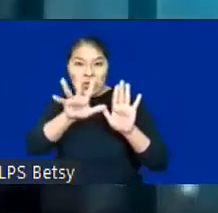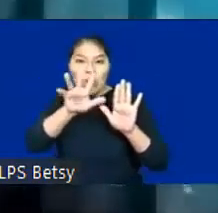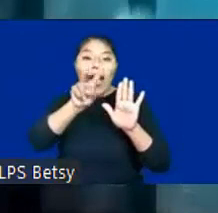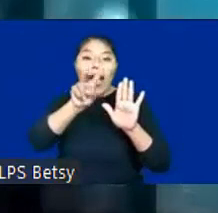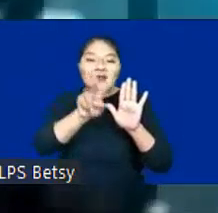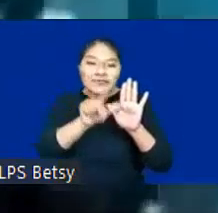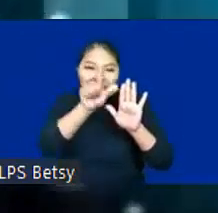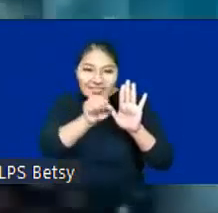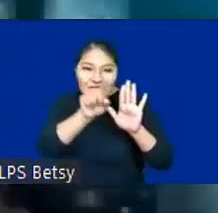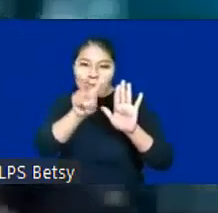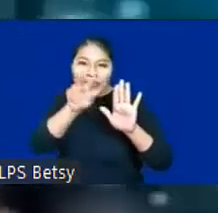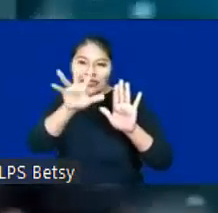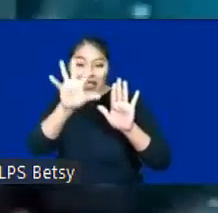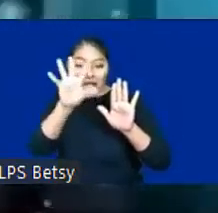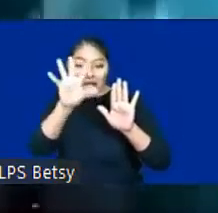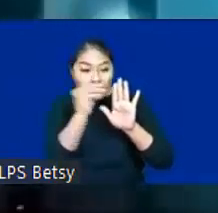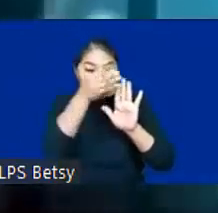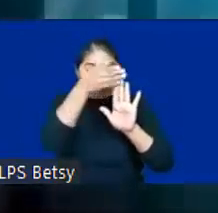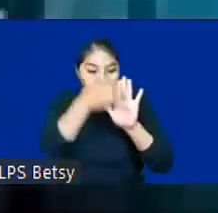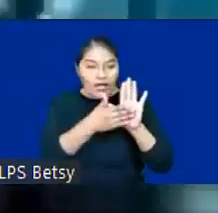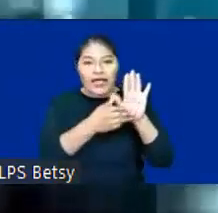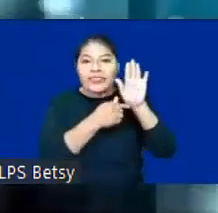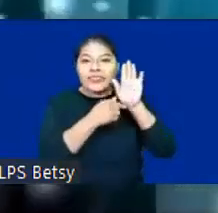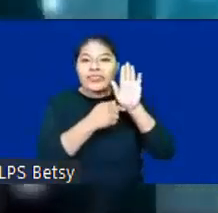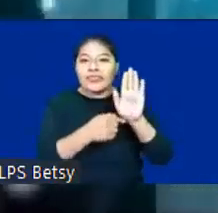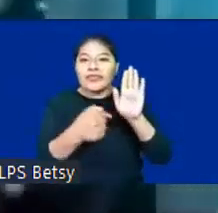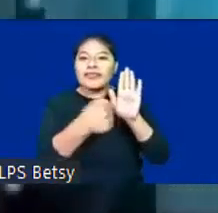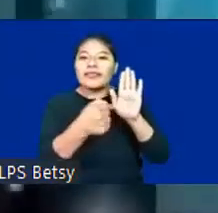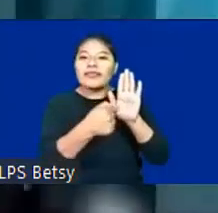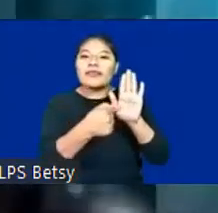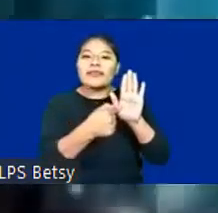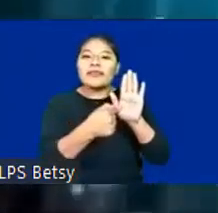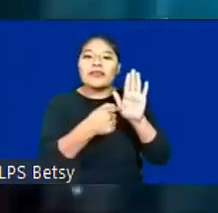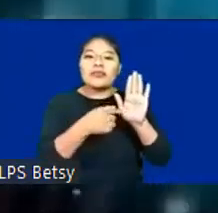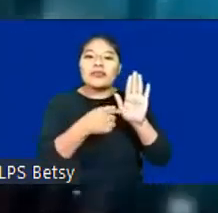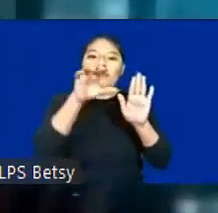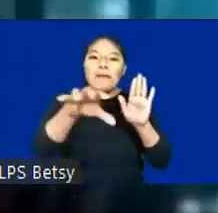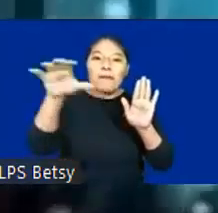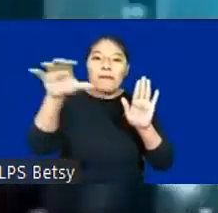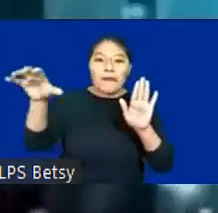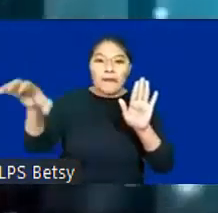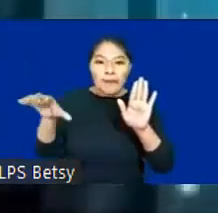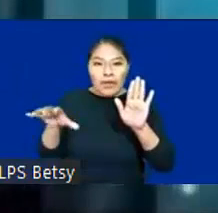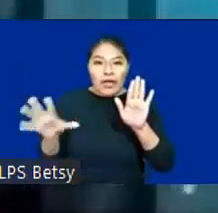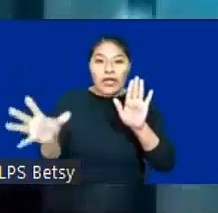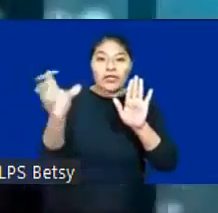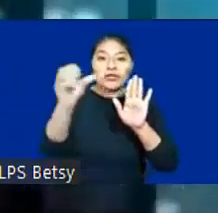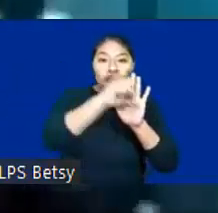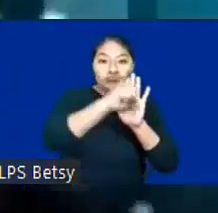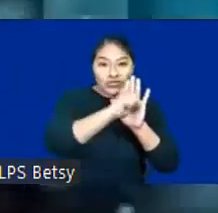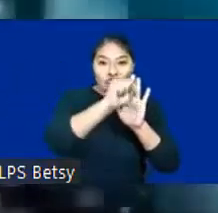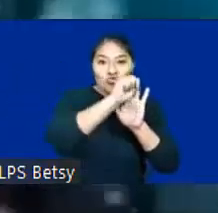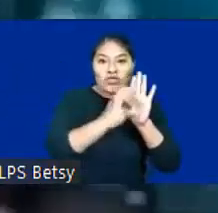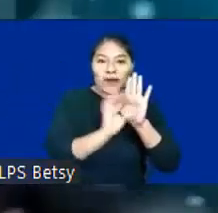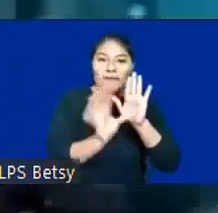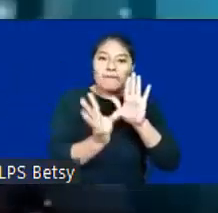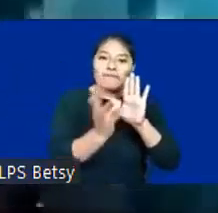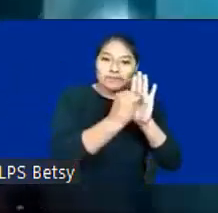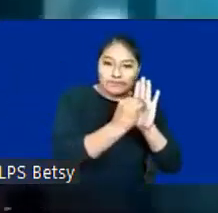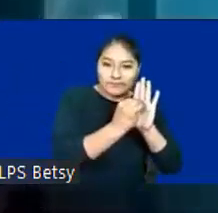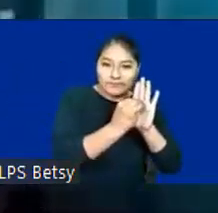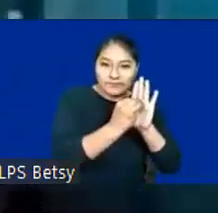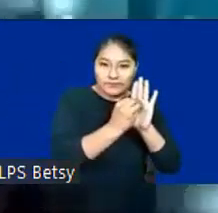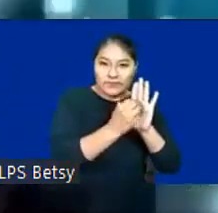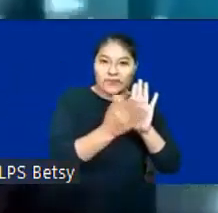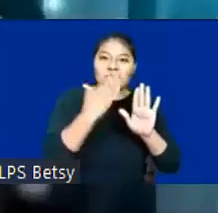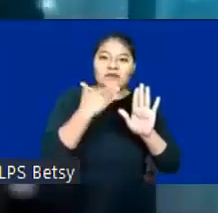Nacional, conforma este Comité de Gobierno Digital dentro de SUNAR, que está constituido, en principio, como presidente